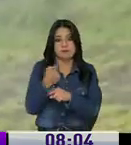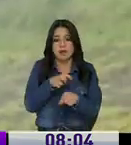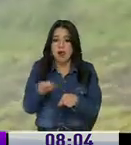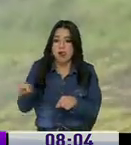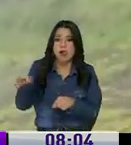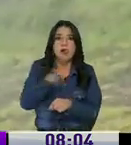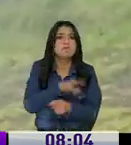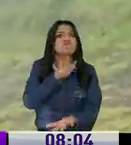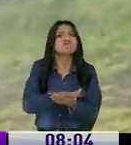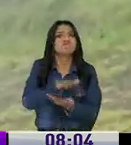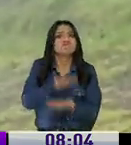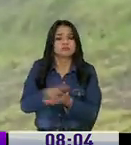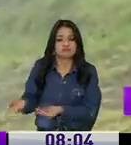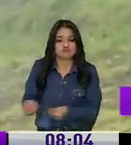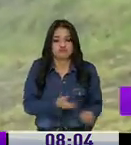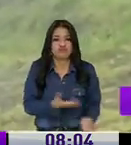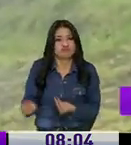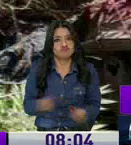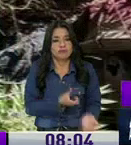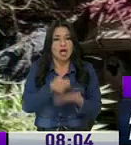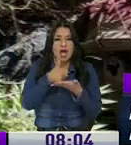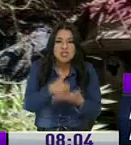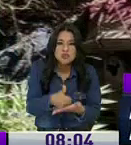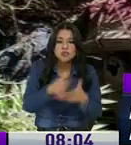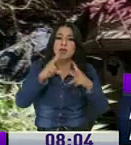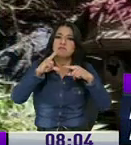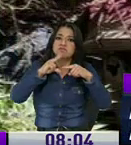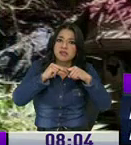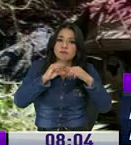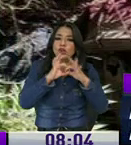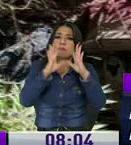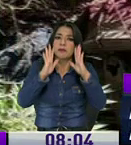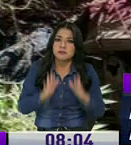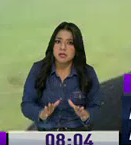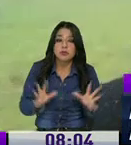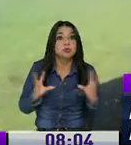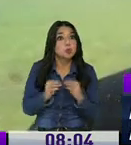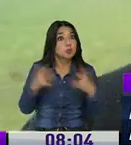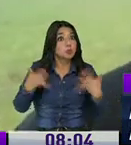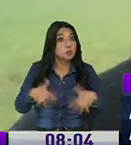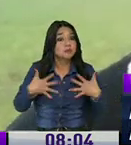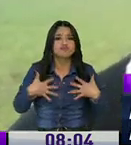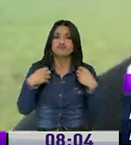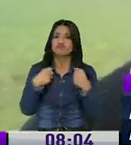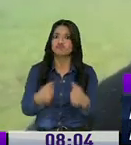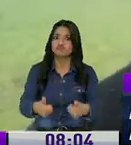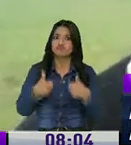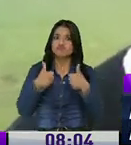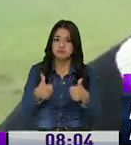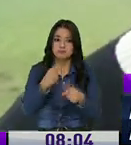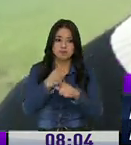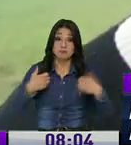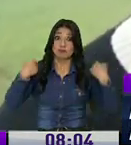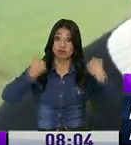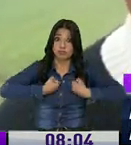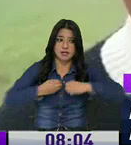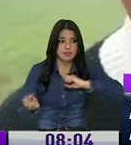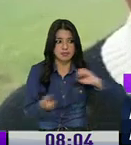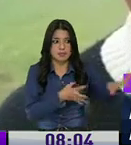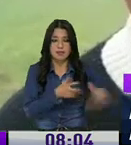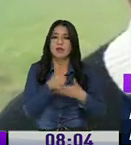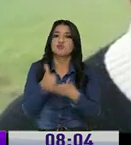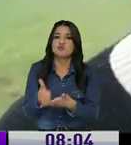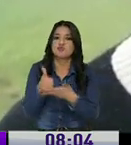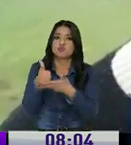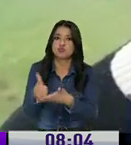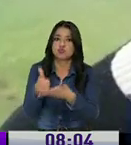misma tranquilidad empezó a sacar del carro a sus primos y compañeros en una actitud heroica. Yo dejé la mochila y después me fui a ayudar a los